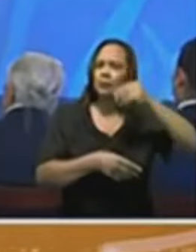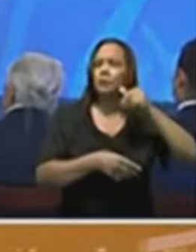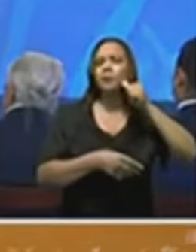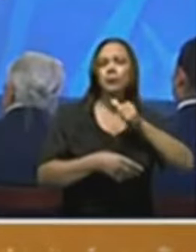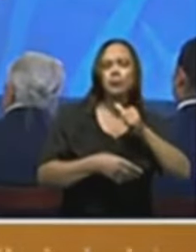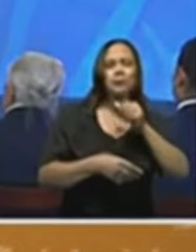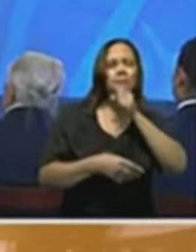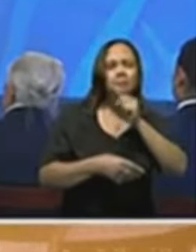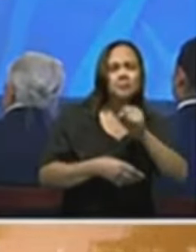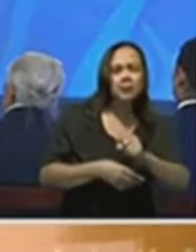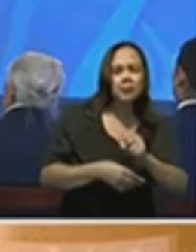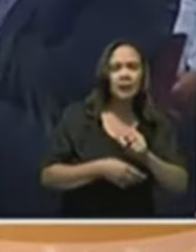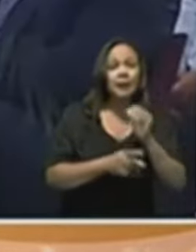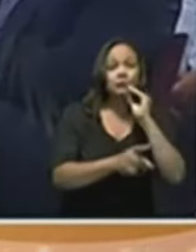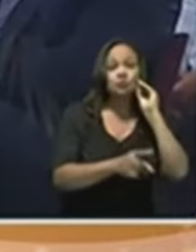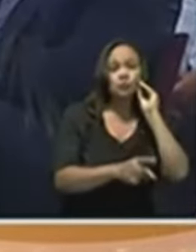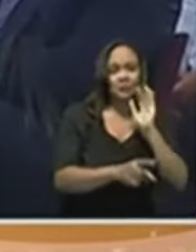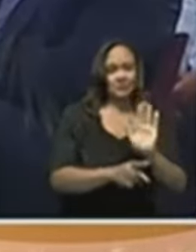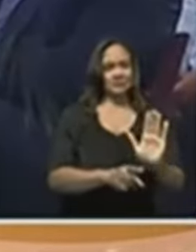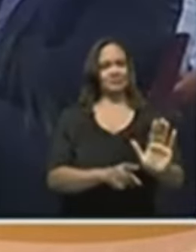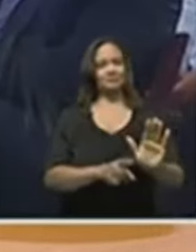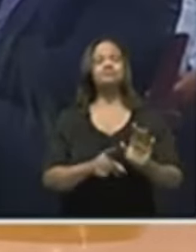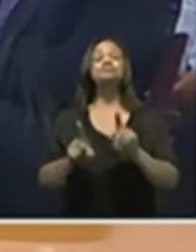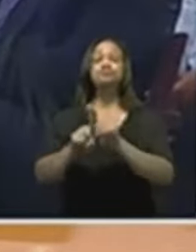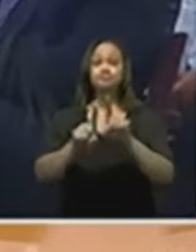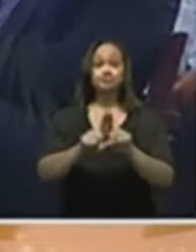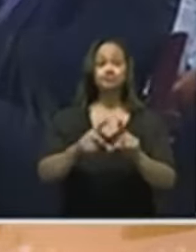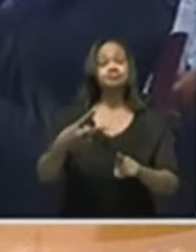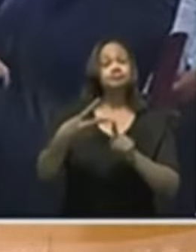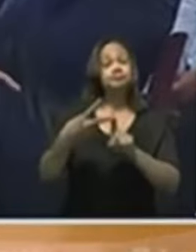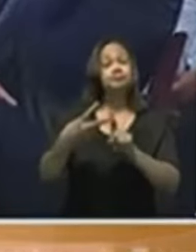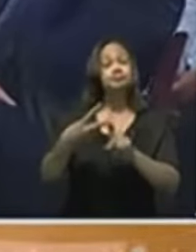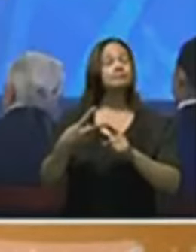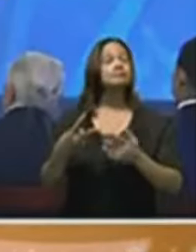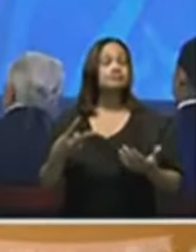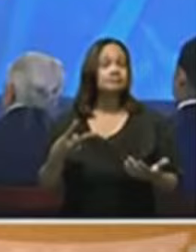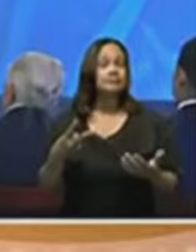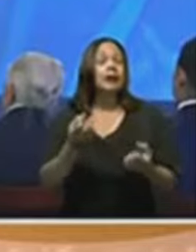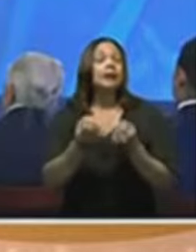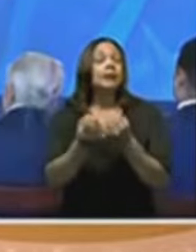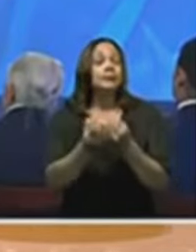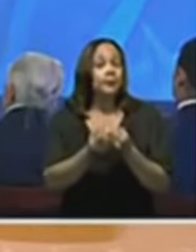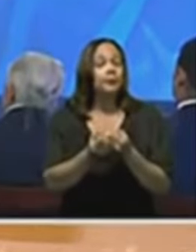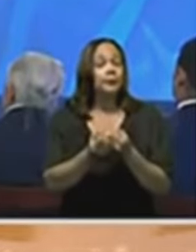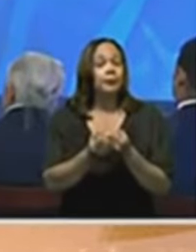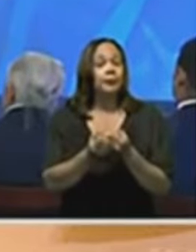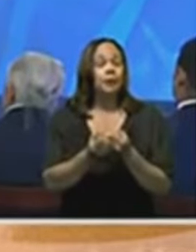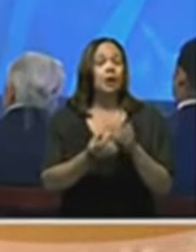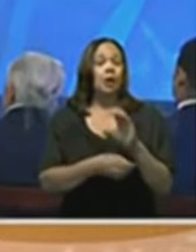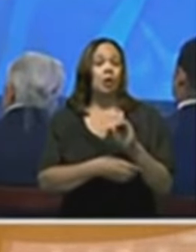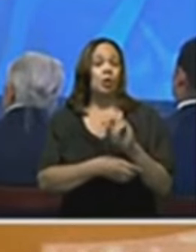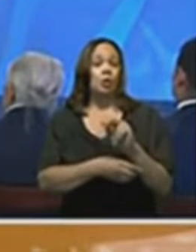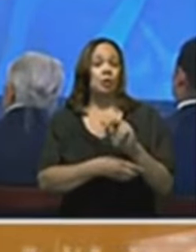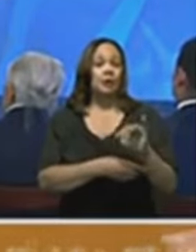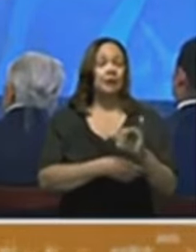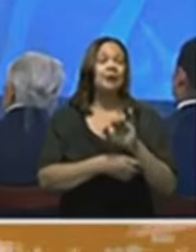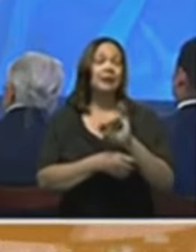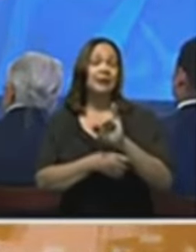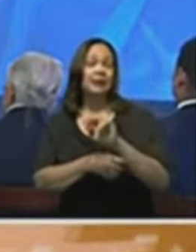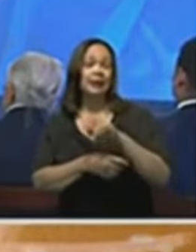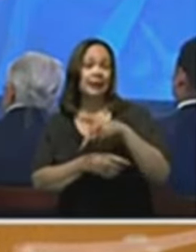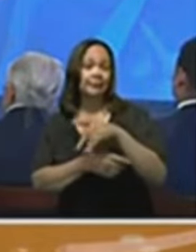ocupar una posición que tenga que ver con los planes sociales del gobierno en una única entidad que pudiera ser des el Ministerio de la familia pudiera ser